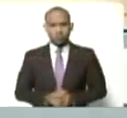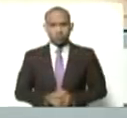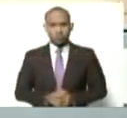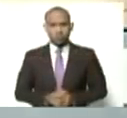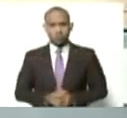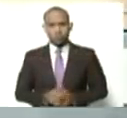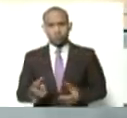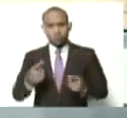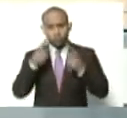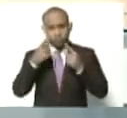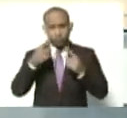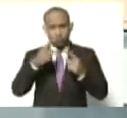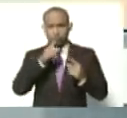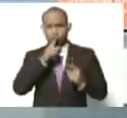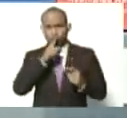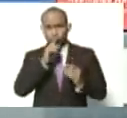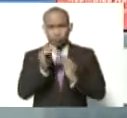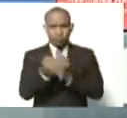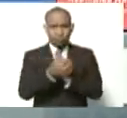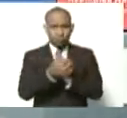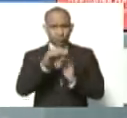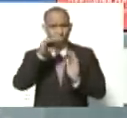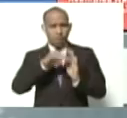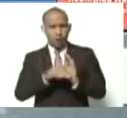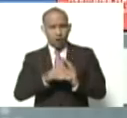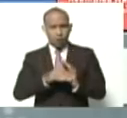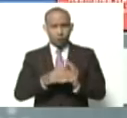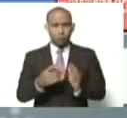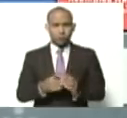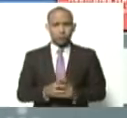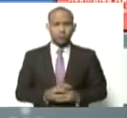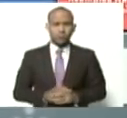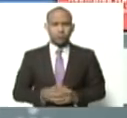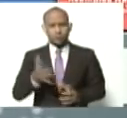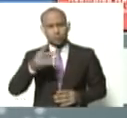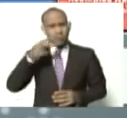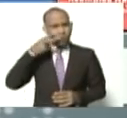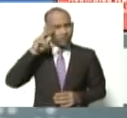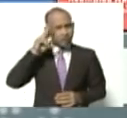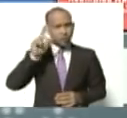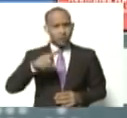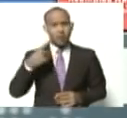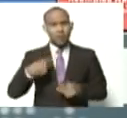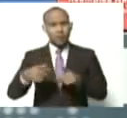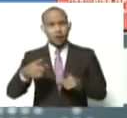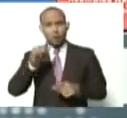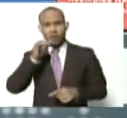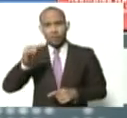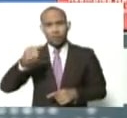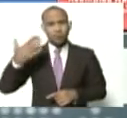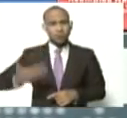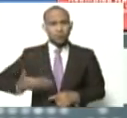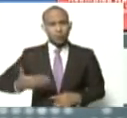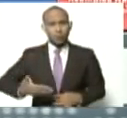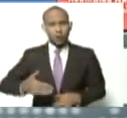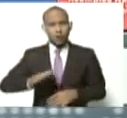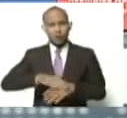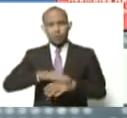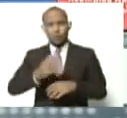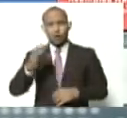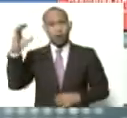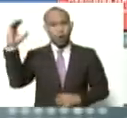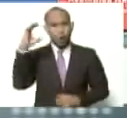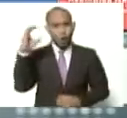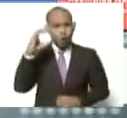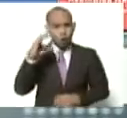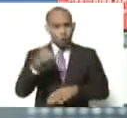disminuir el impacto de la denuncia, una denuncia grave de cómo desde Colombia,